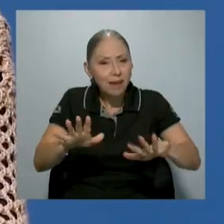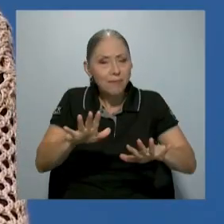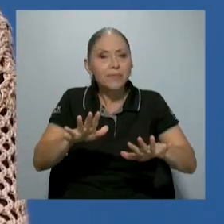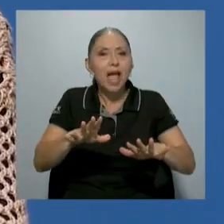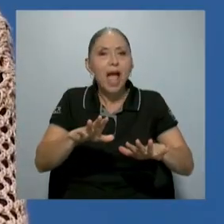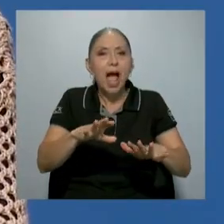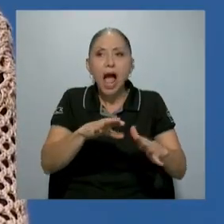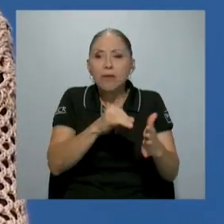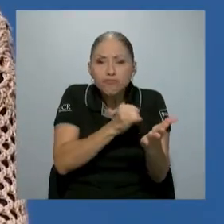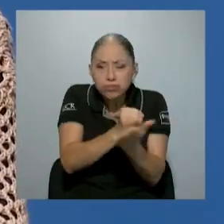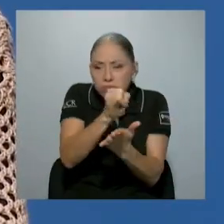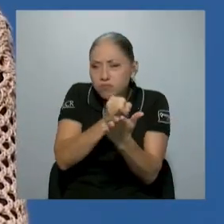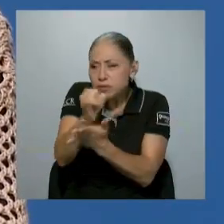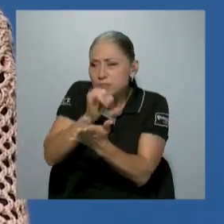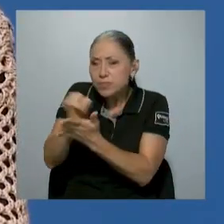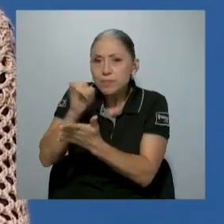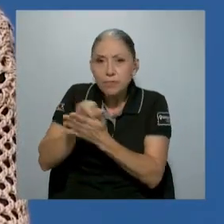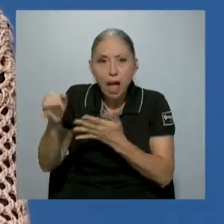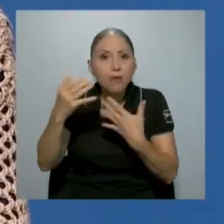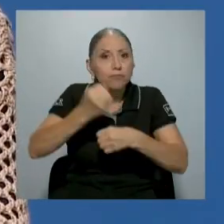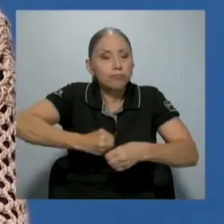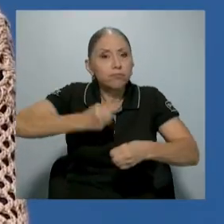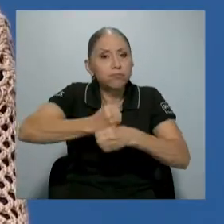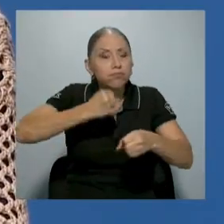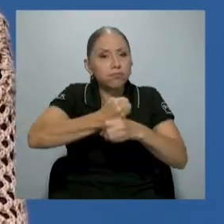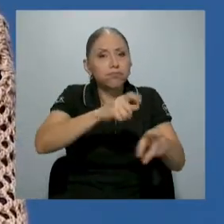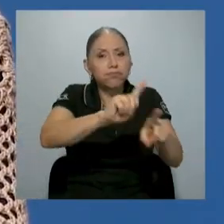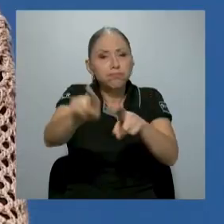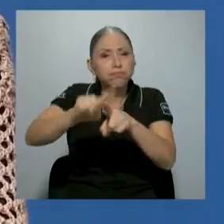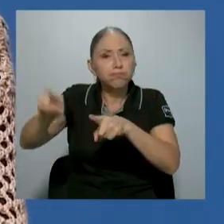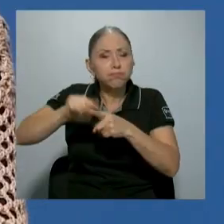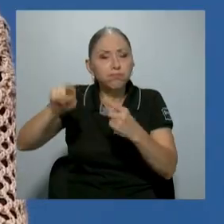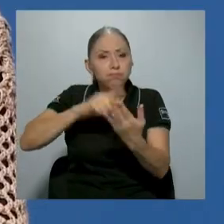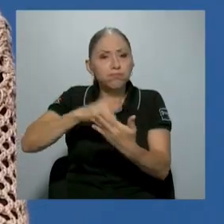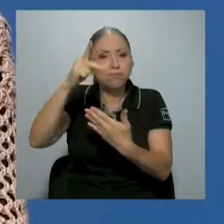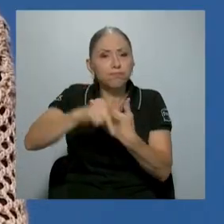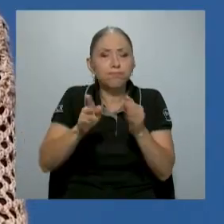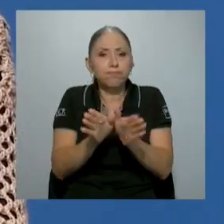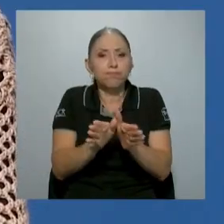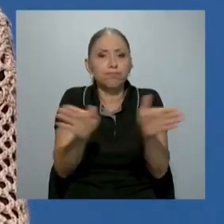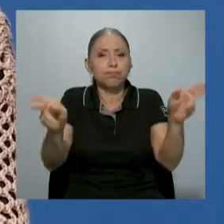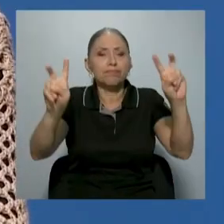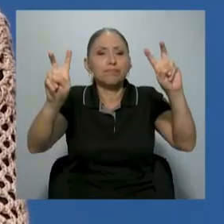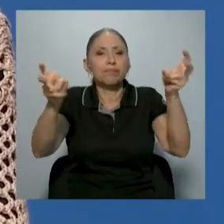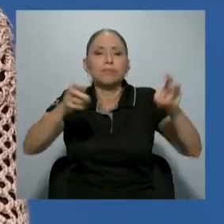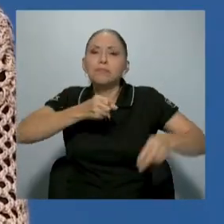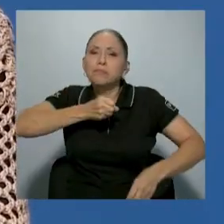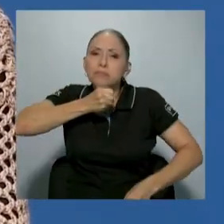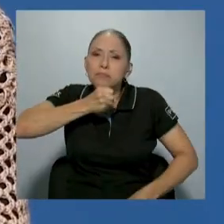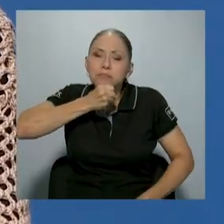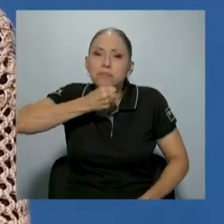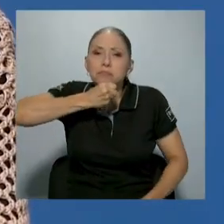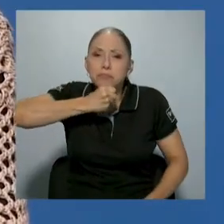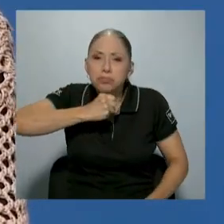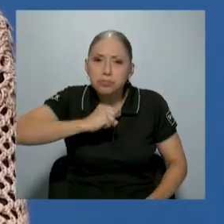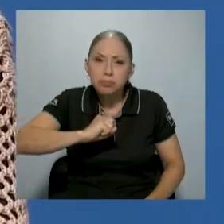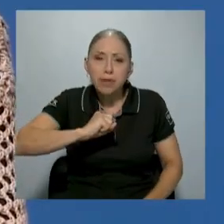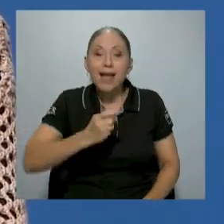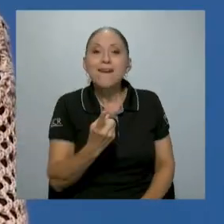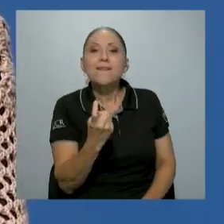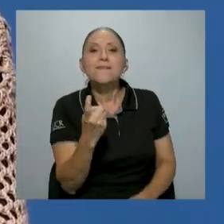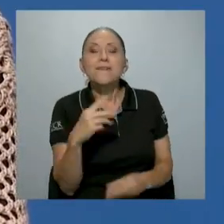diferentes programas, ¿verdad? A nivel general, en el tema del envejecimiento. Nos falta un poco más